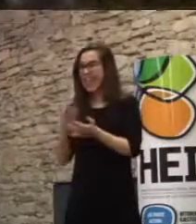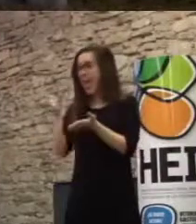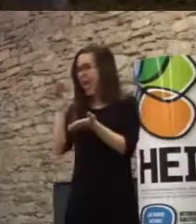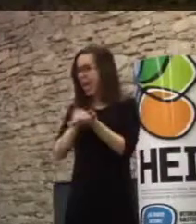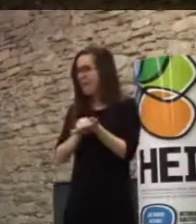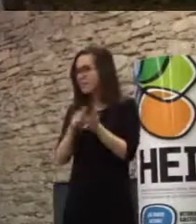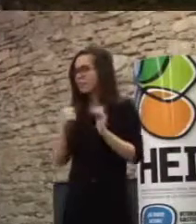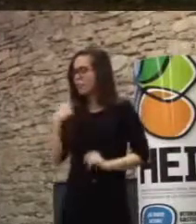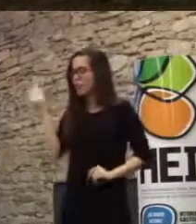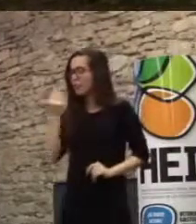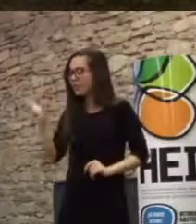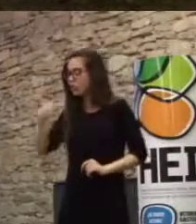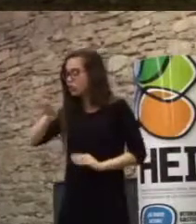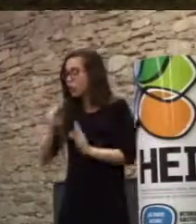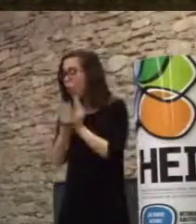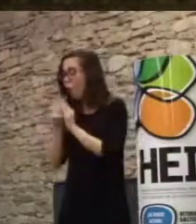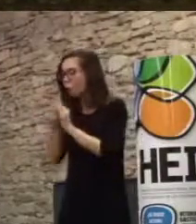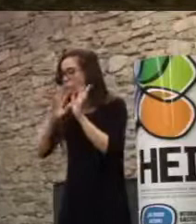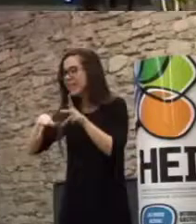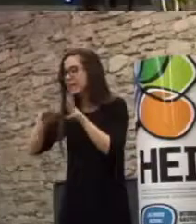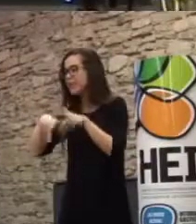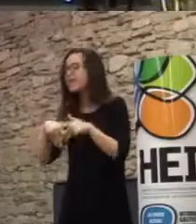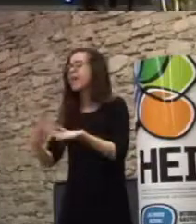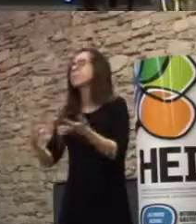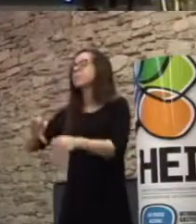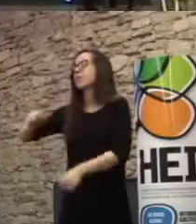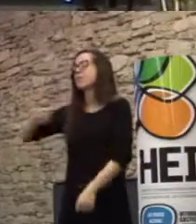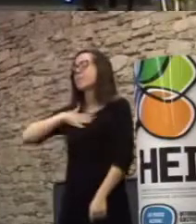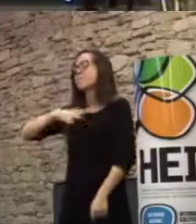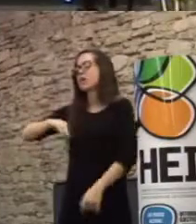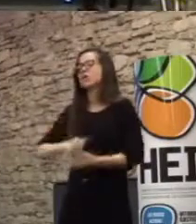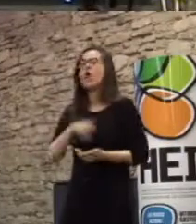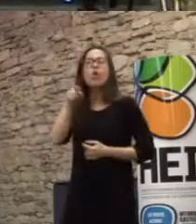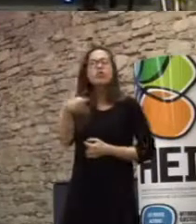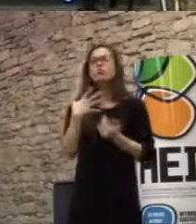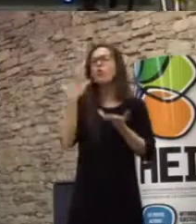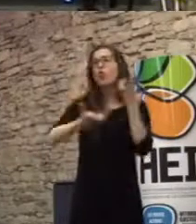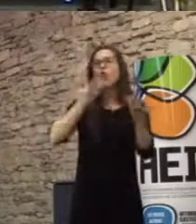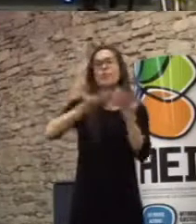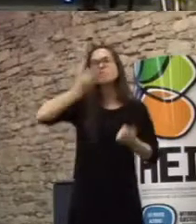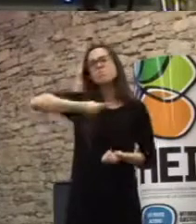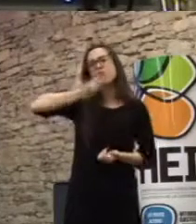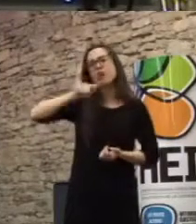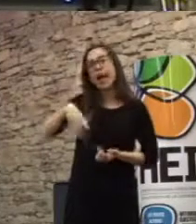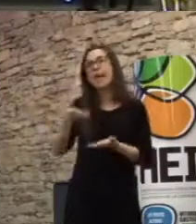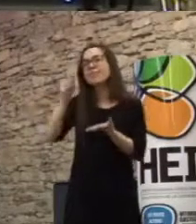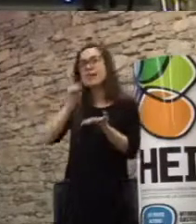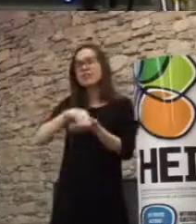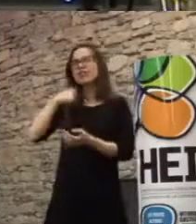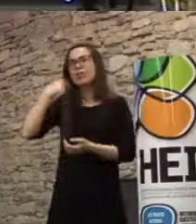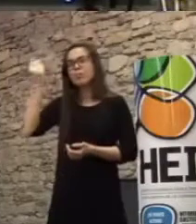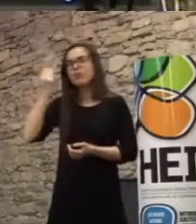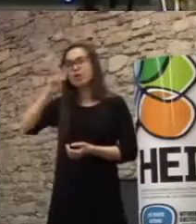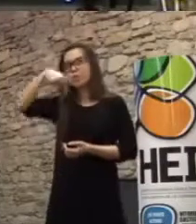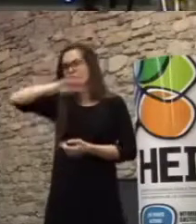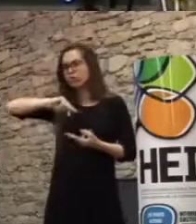juntos conseguiremos aprobar matemáticas hoy esos grandes o grandes cocineros o cocineras y además estoy seguro que seréis grandes conductores